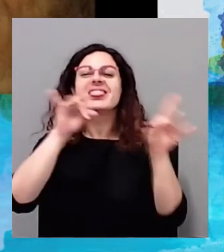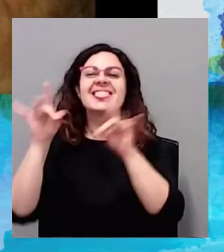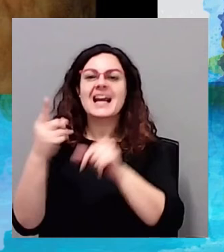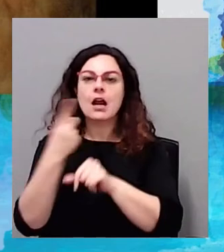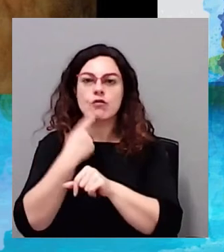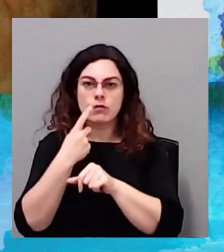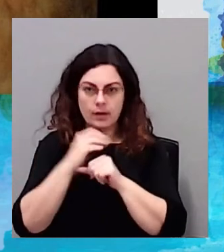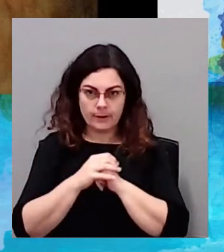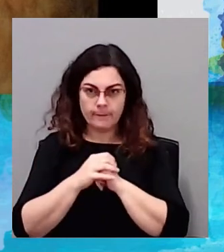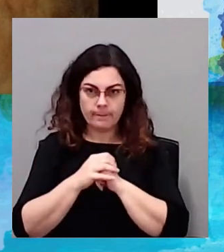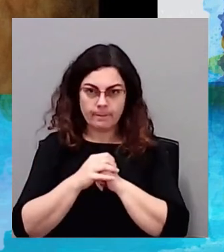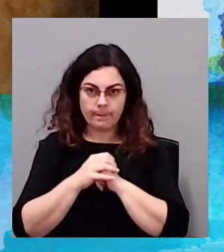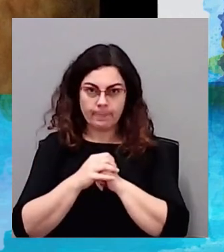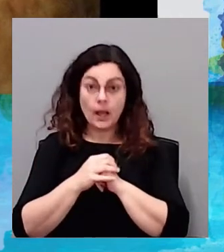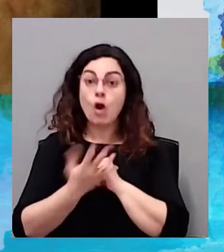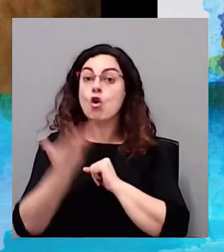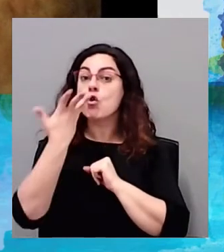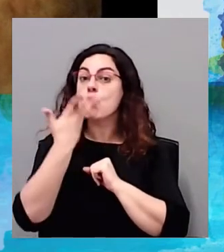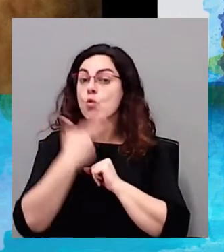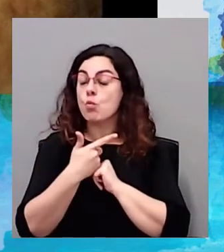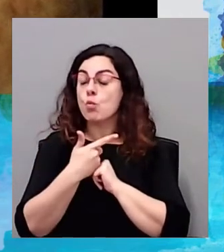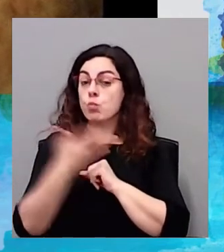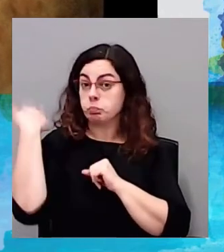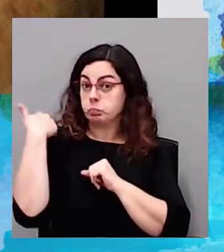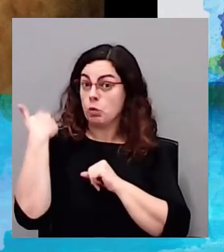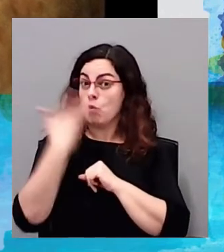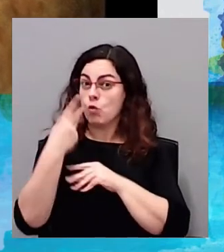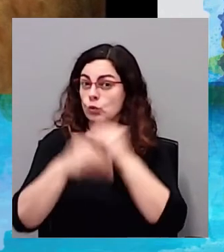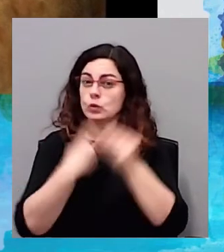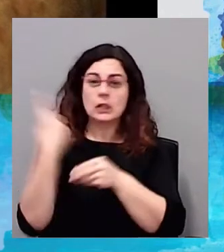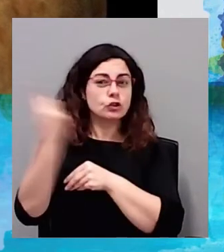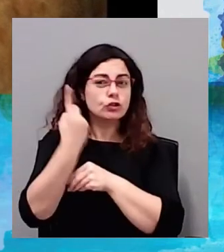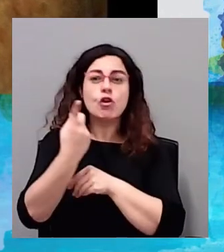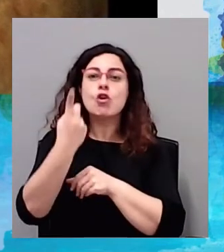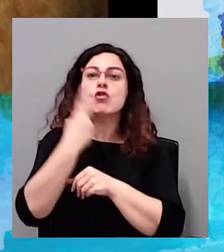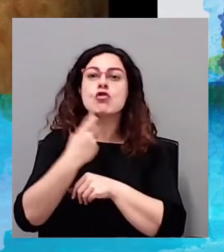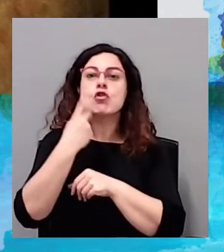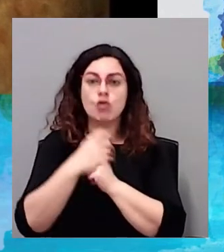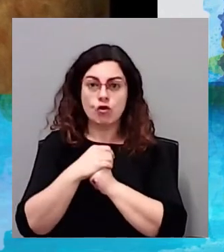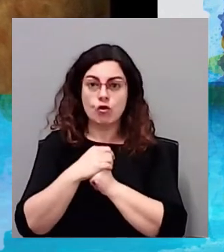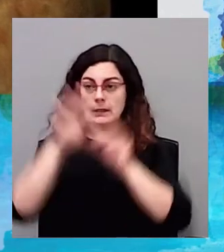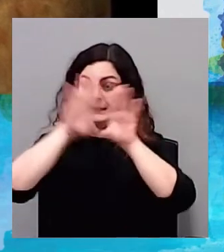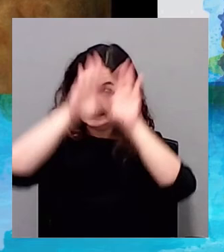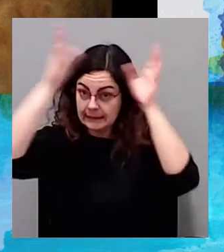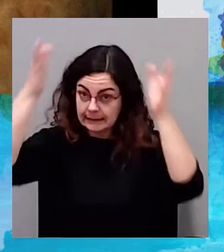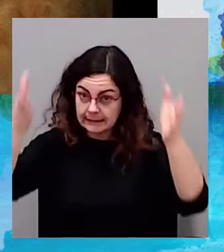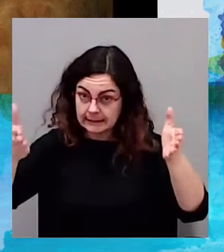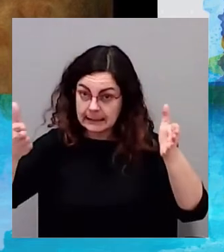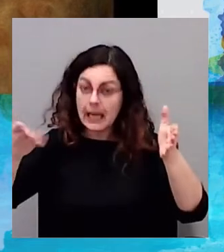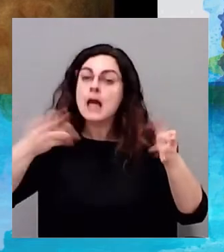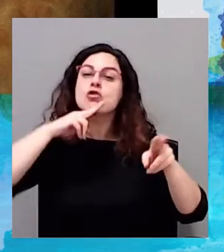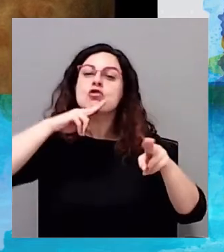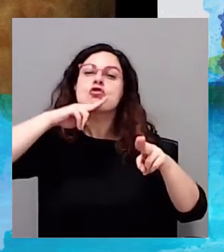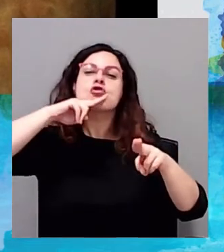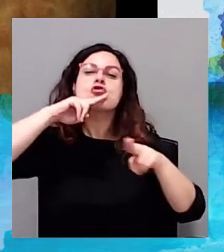el pigmento que se utilizó fue probablemente solo ese rojo, la sala en la que está el bisonte se conoce como la sala